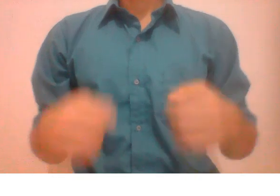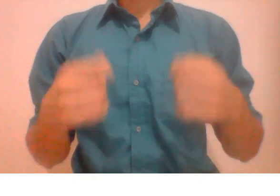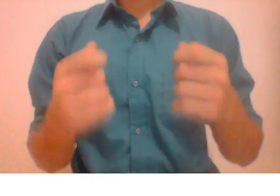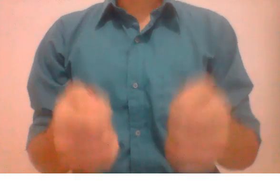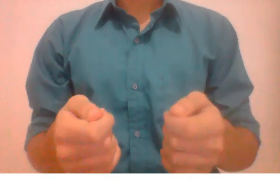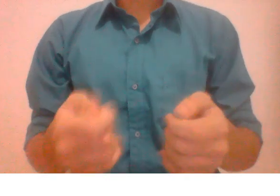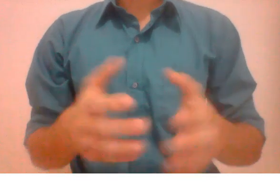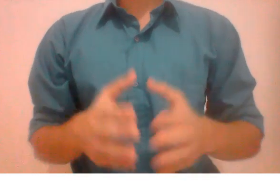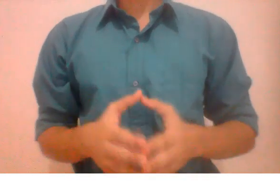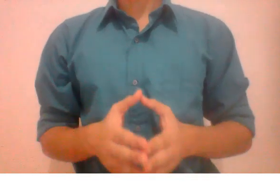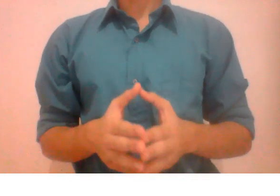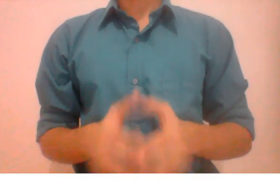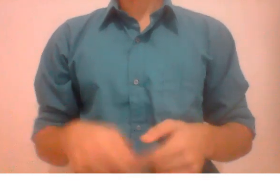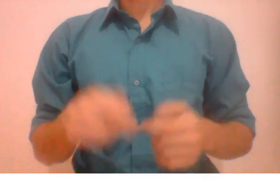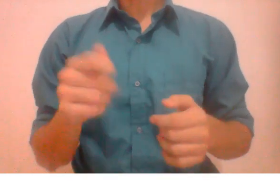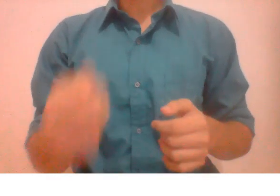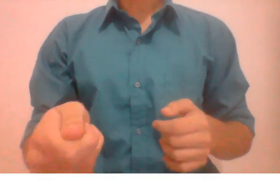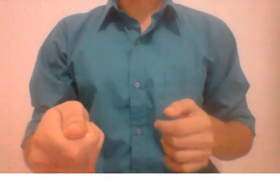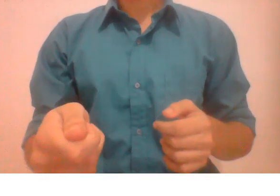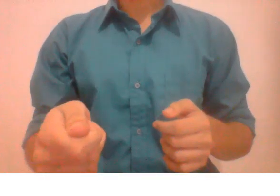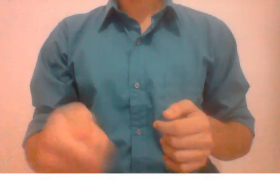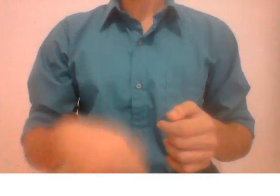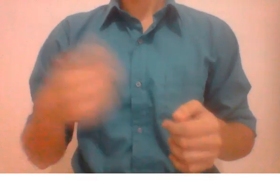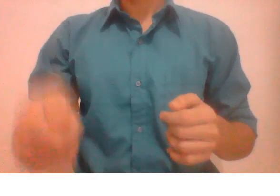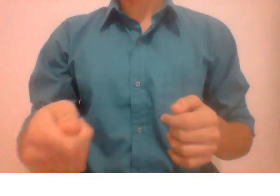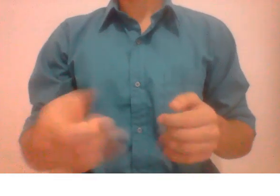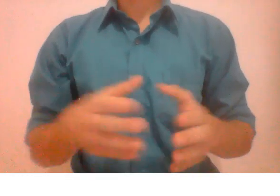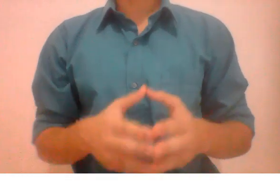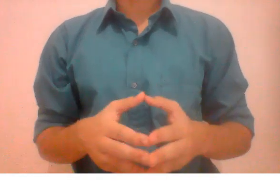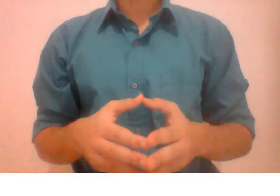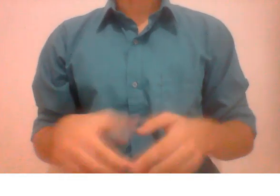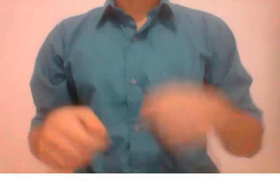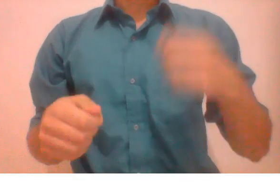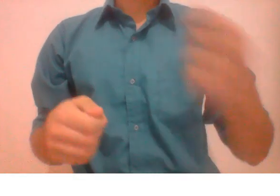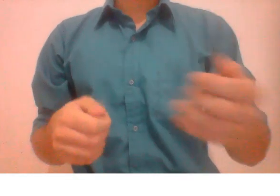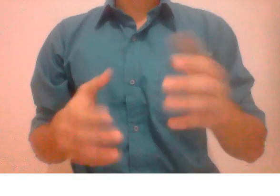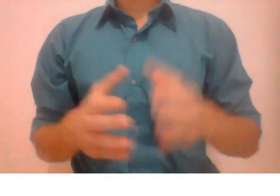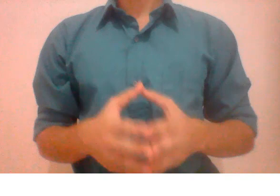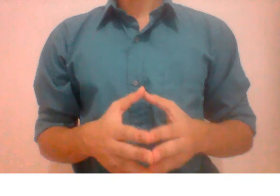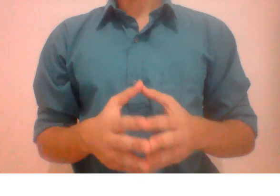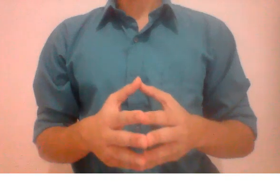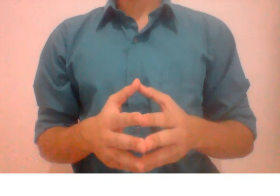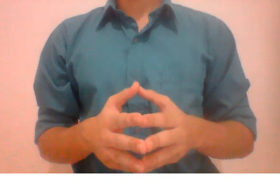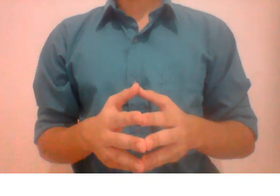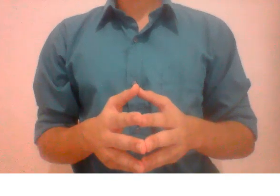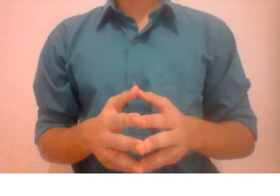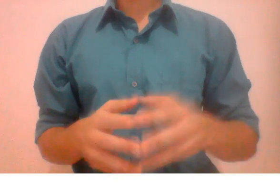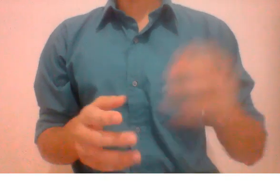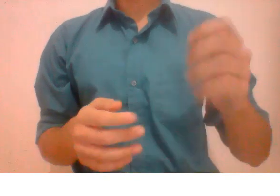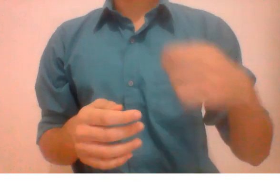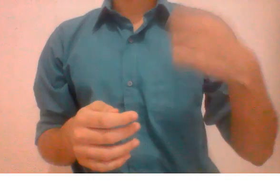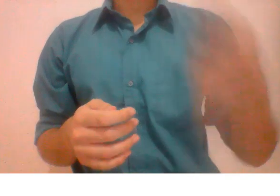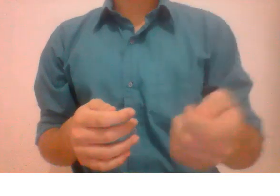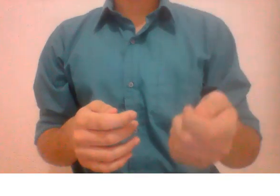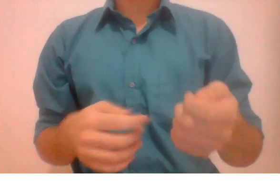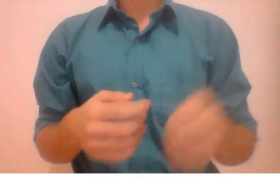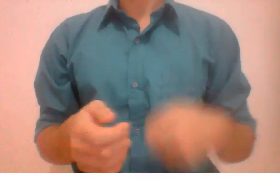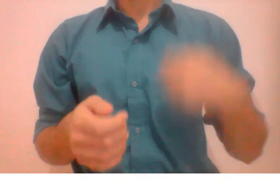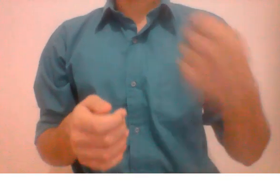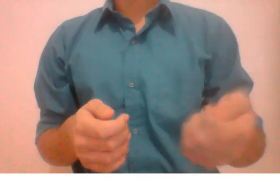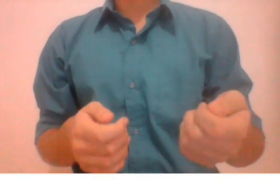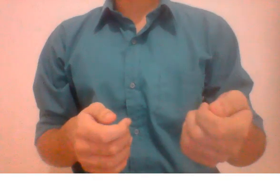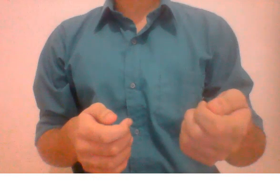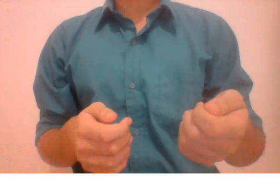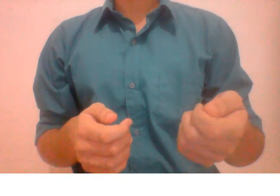personajes, los argumentos que daba el PAN diciendo que va contra la corrupción cuando él fue el más corrupto, y por otra parte los argumentos del panista que hablaba de seguridad